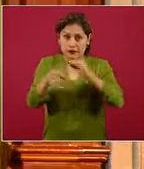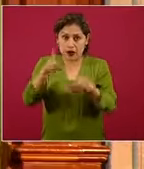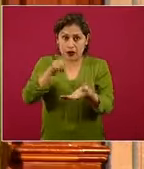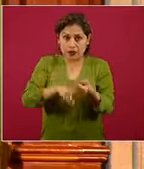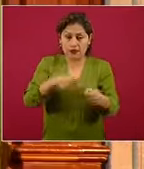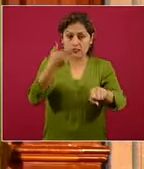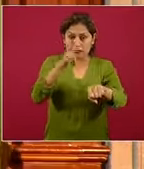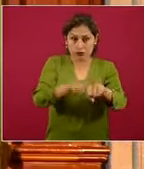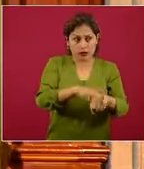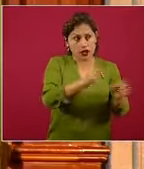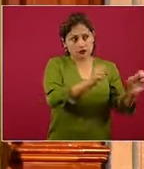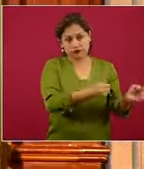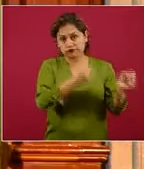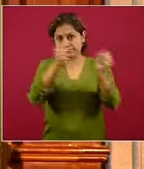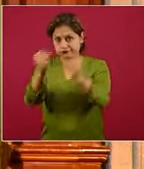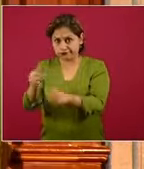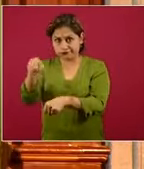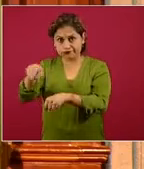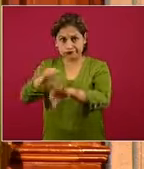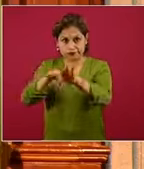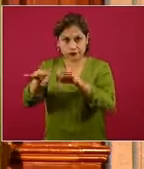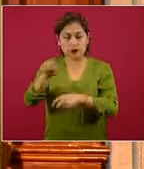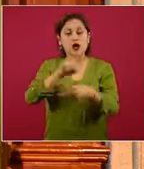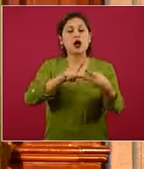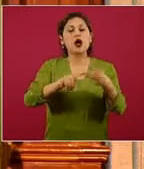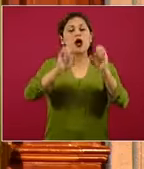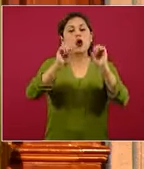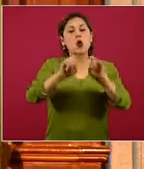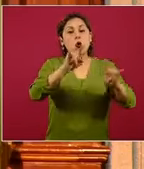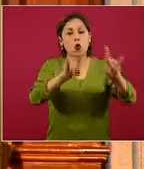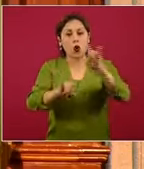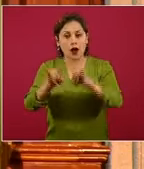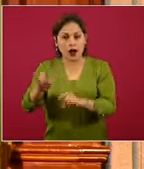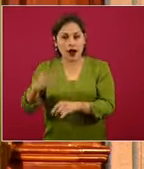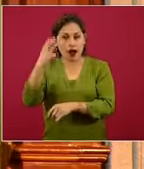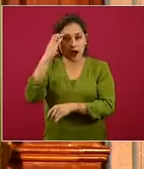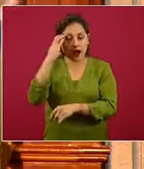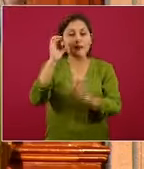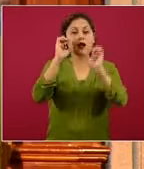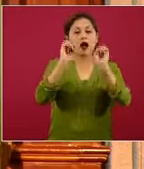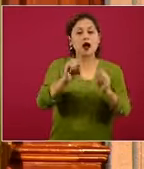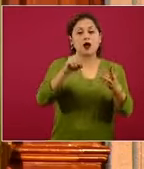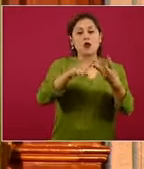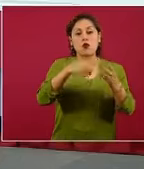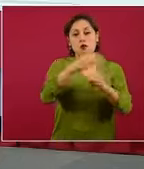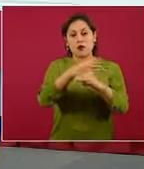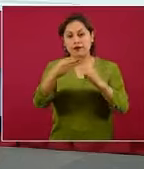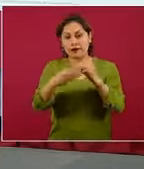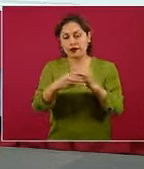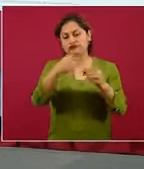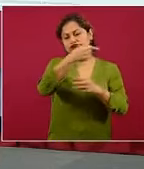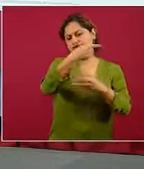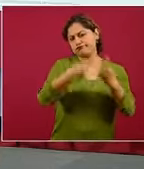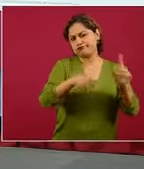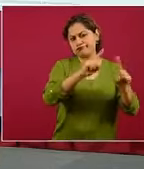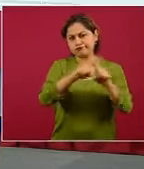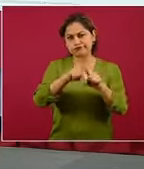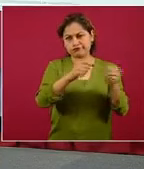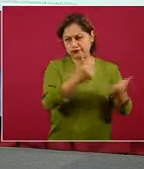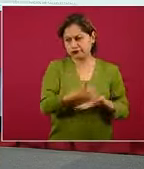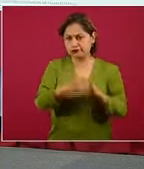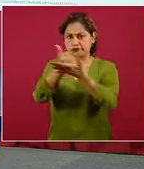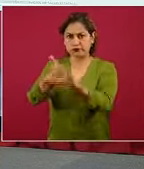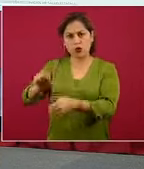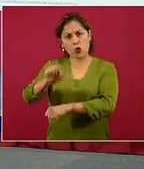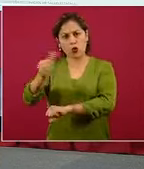poder dar el soporte que se necesita precisamente para la atención de este tipo de pacientes. Entonces,